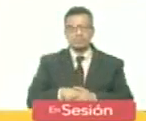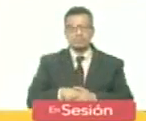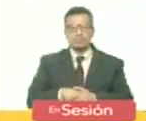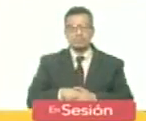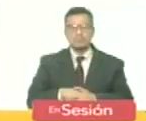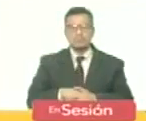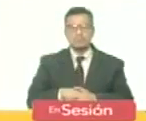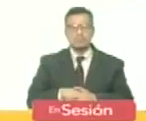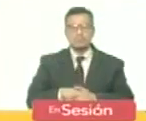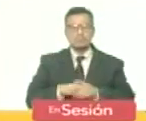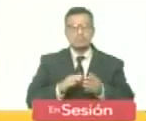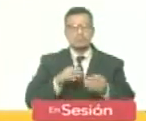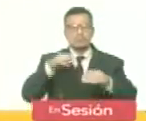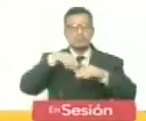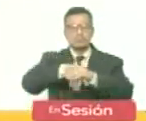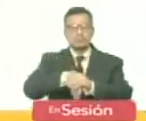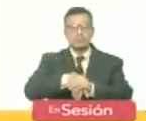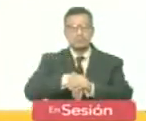guarda